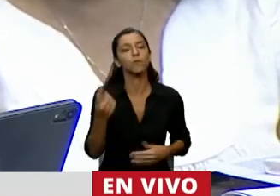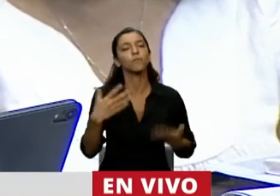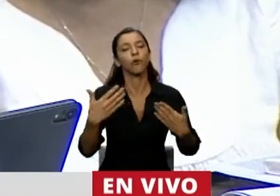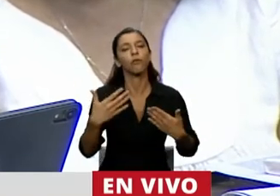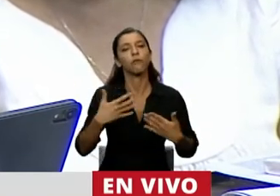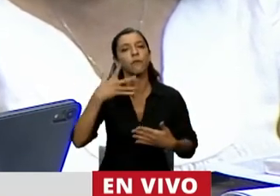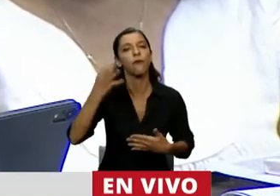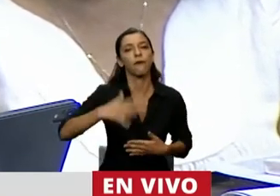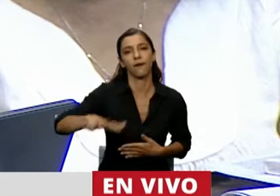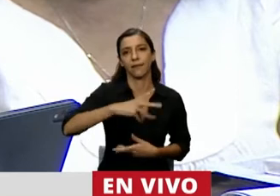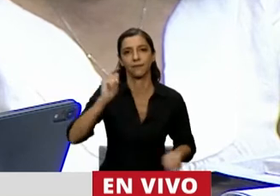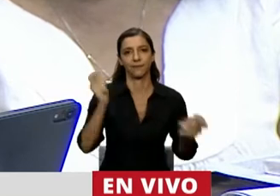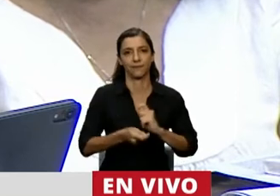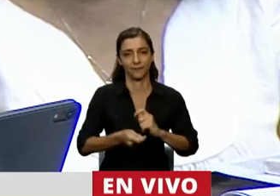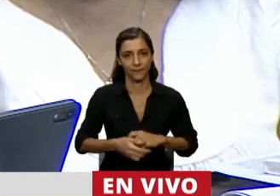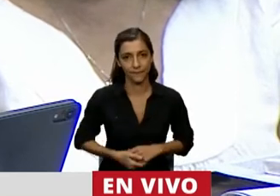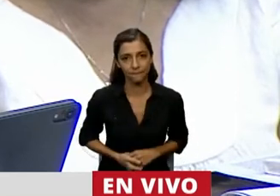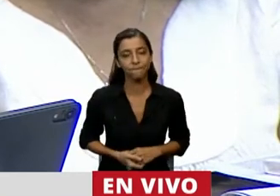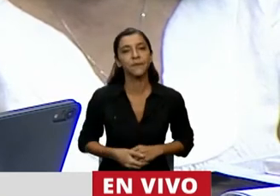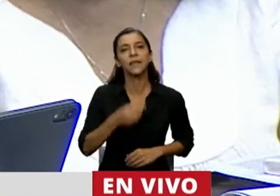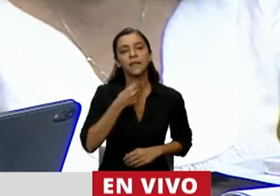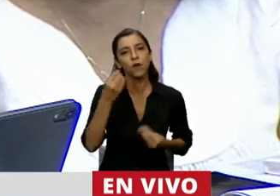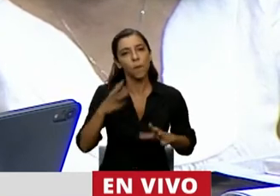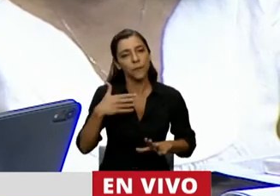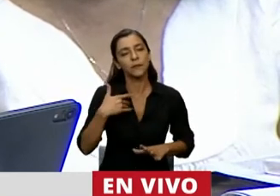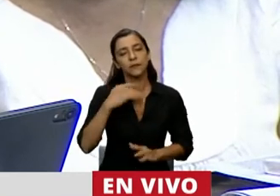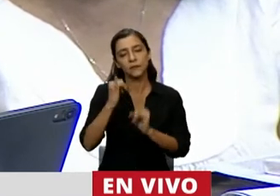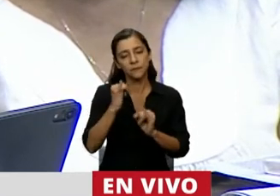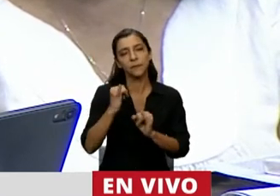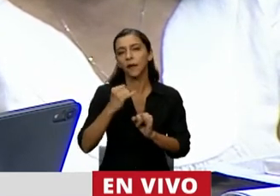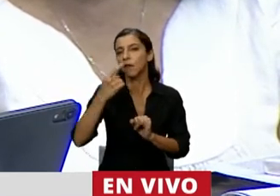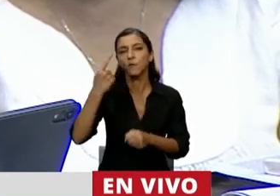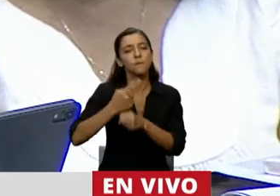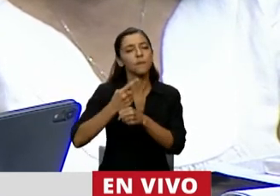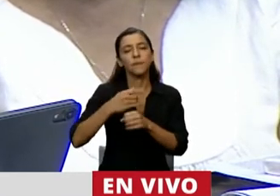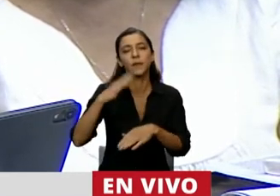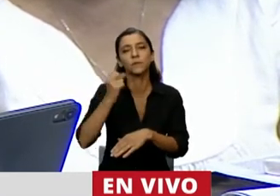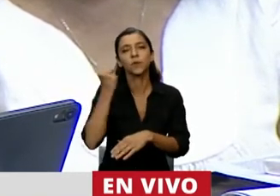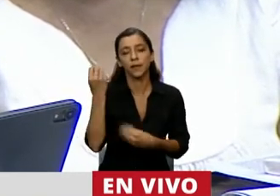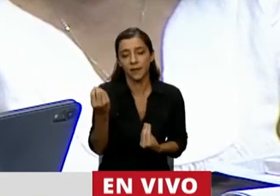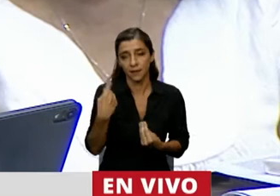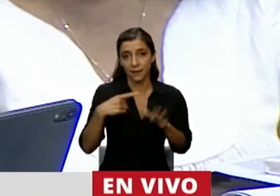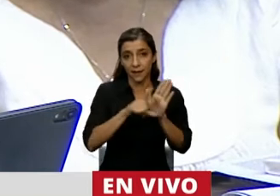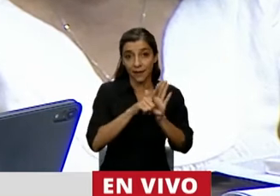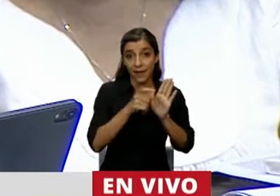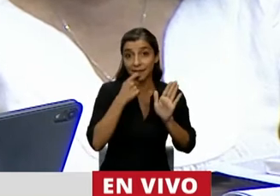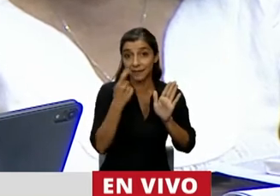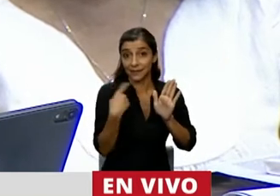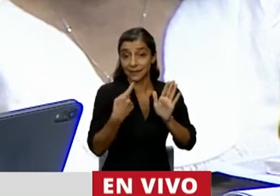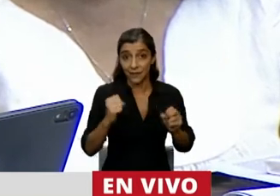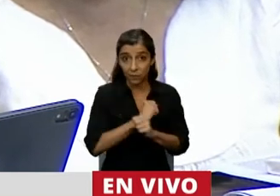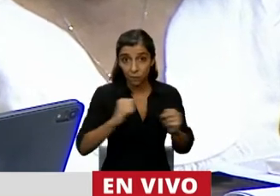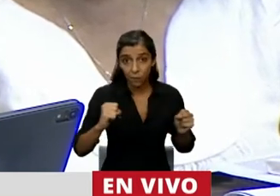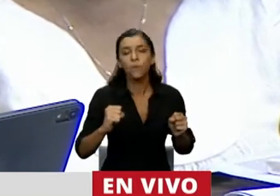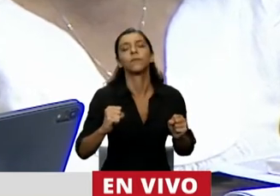realidad. Quiero partir de una premisa fundamental. Si aprobamos esta ley, nadie va a